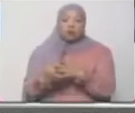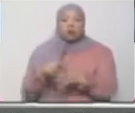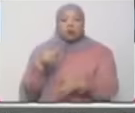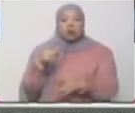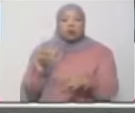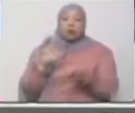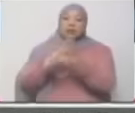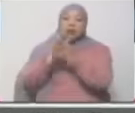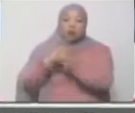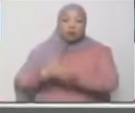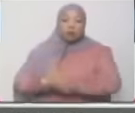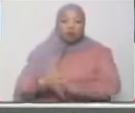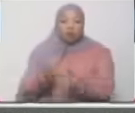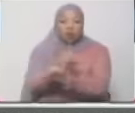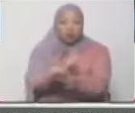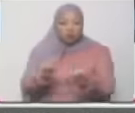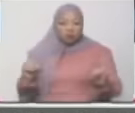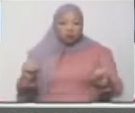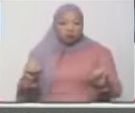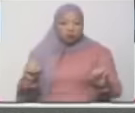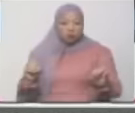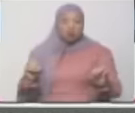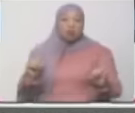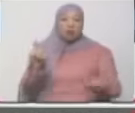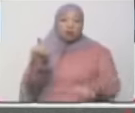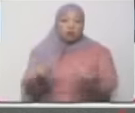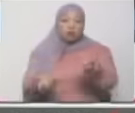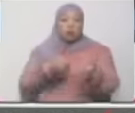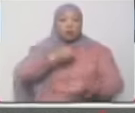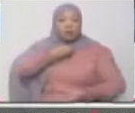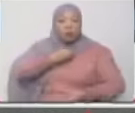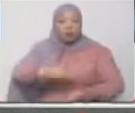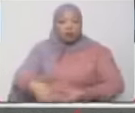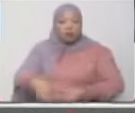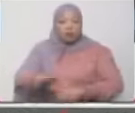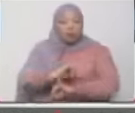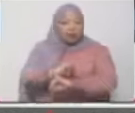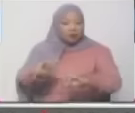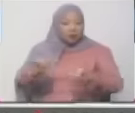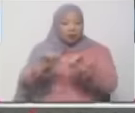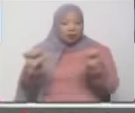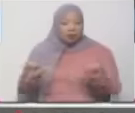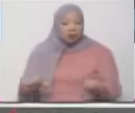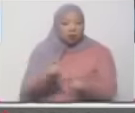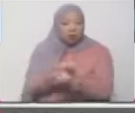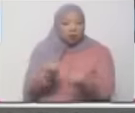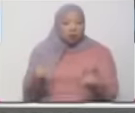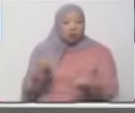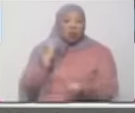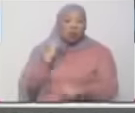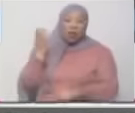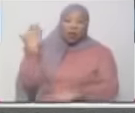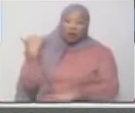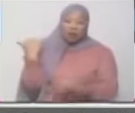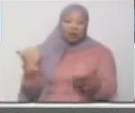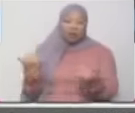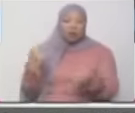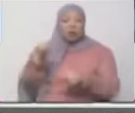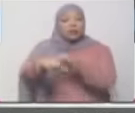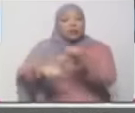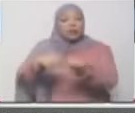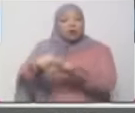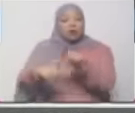agotó. La democracia burguesa se agotó, fracasó, se acabó. Y el siglo XXI es el tiempo para la